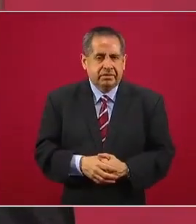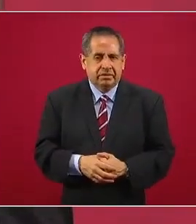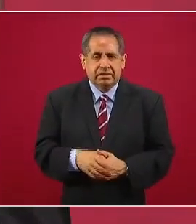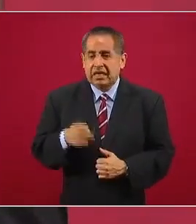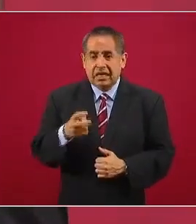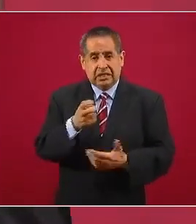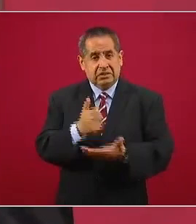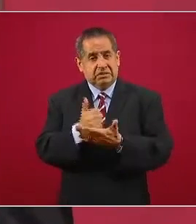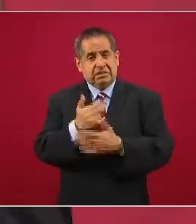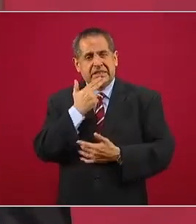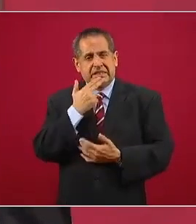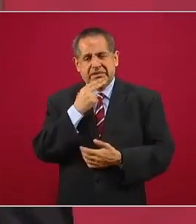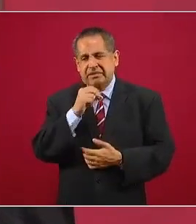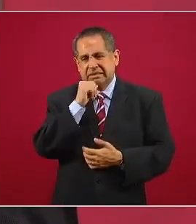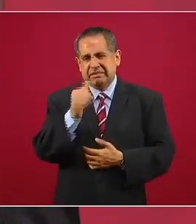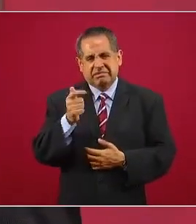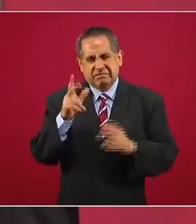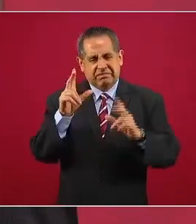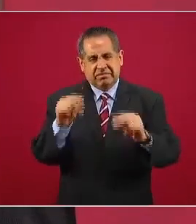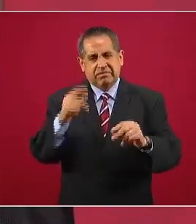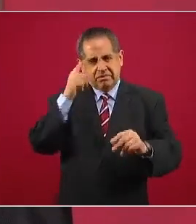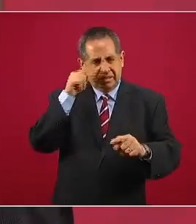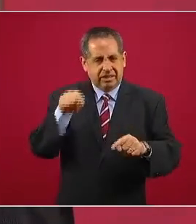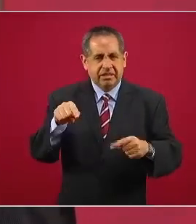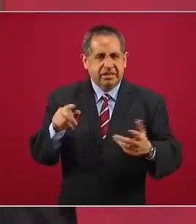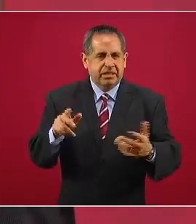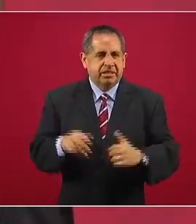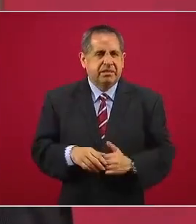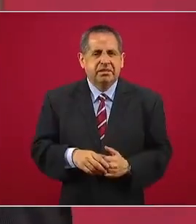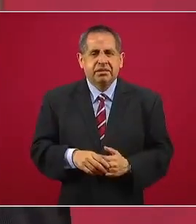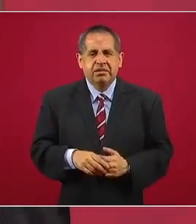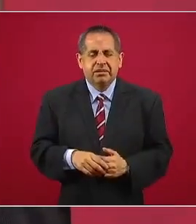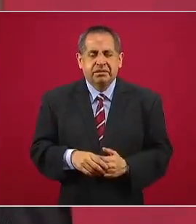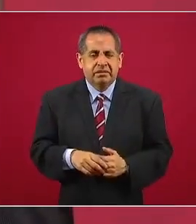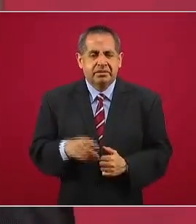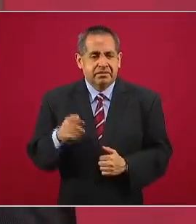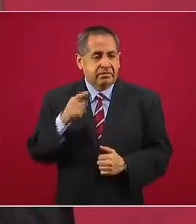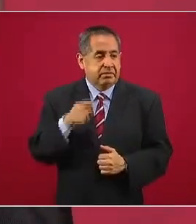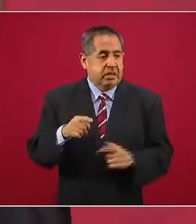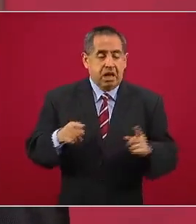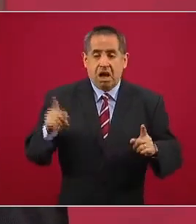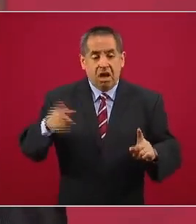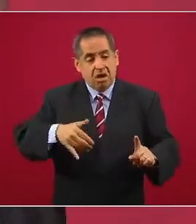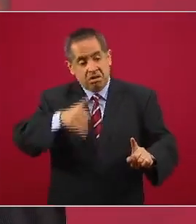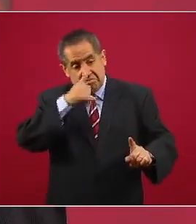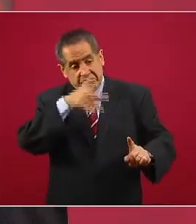No le ayudan al que se lanza